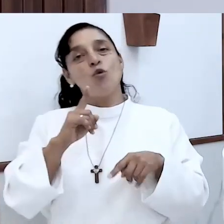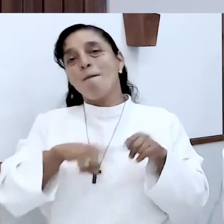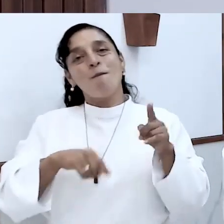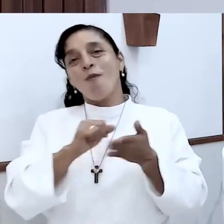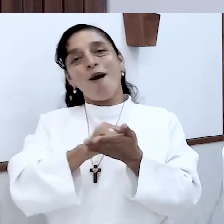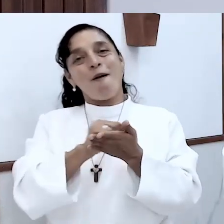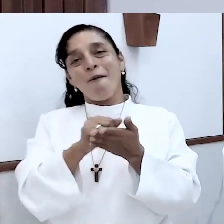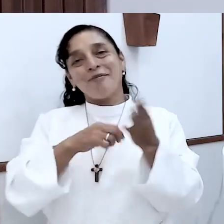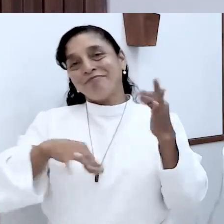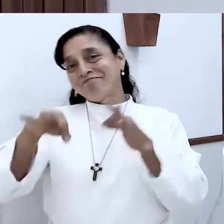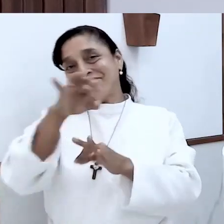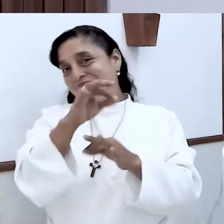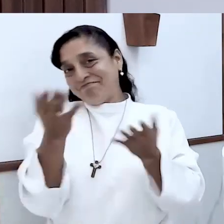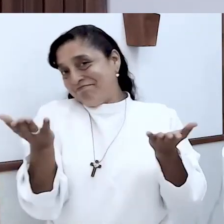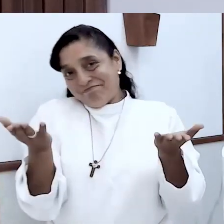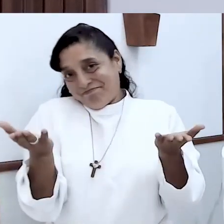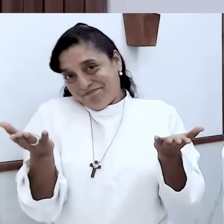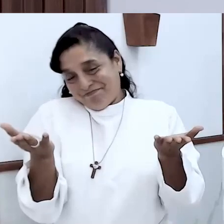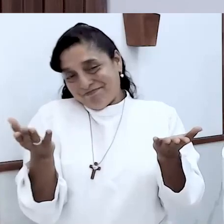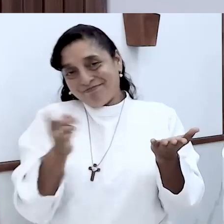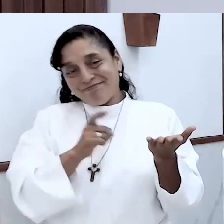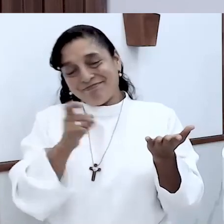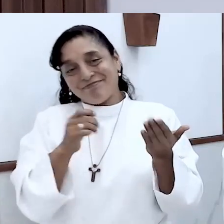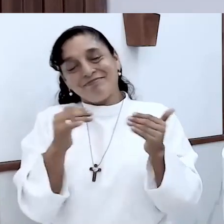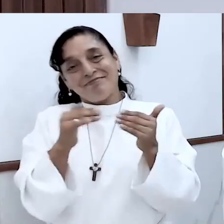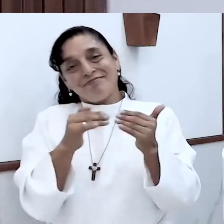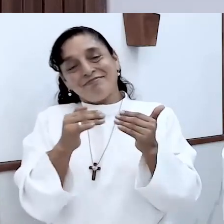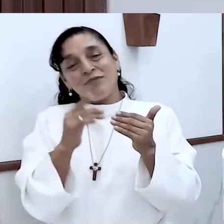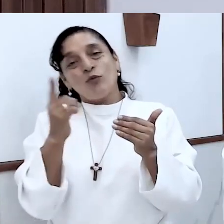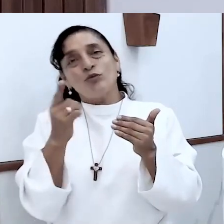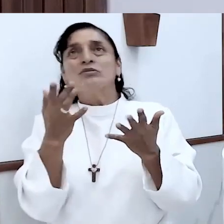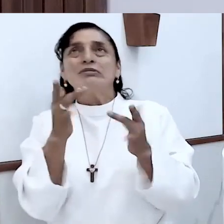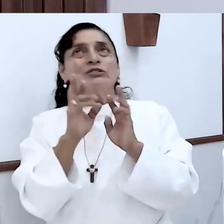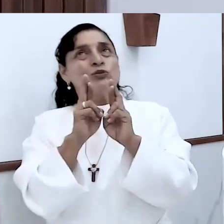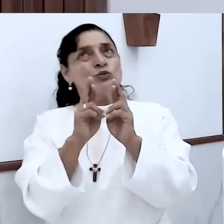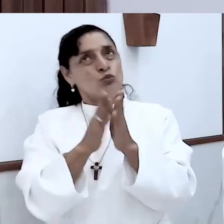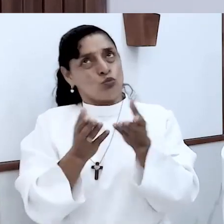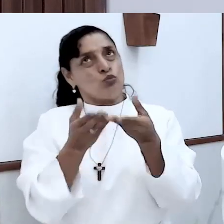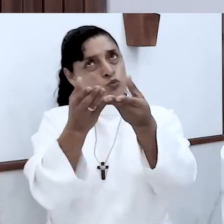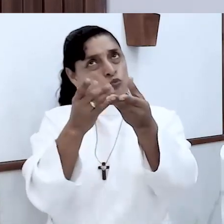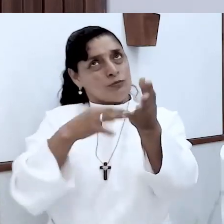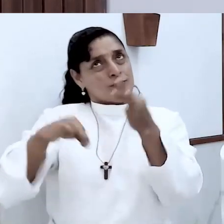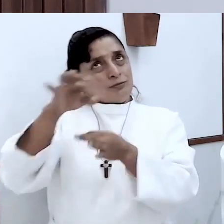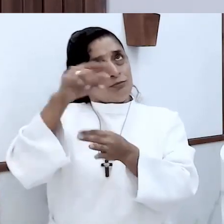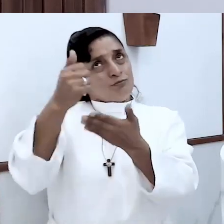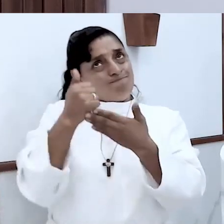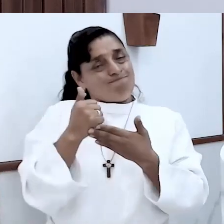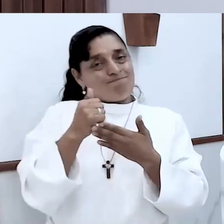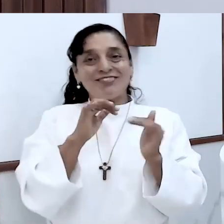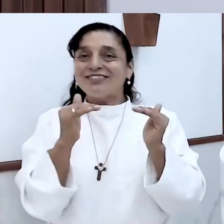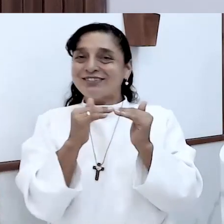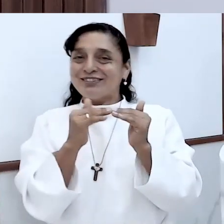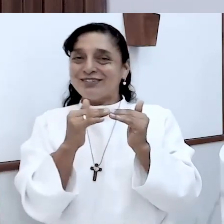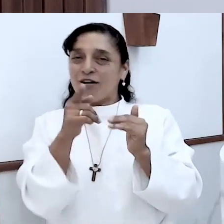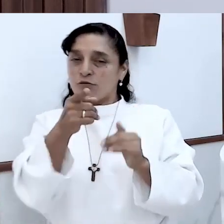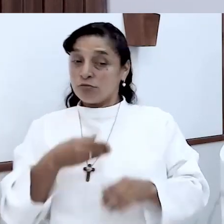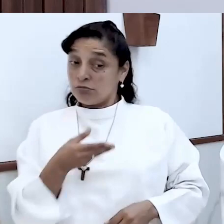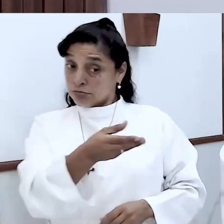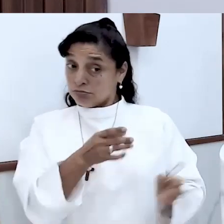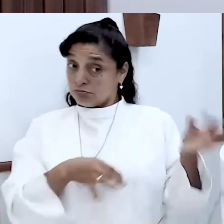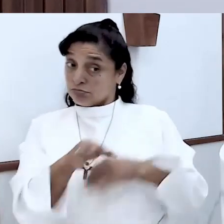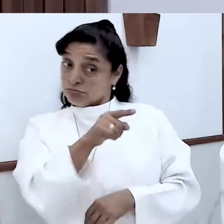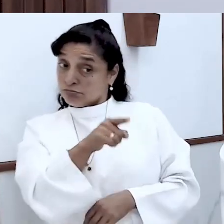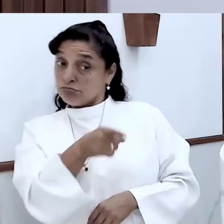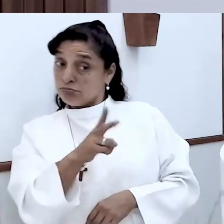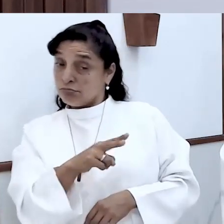presentar las ofrendas también es esperando algún favor, algo que de parte de Dios venga,